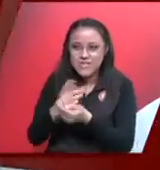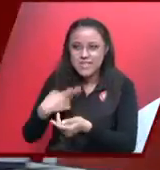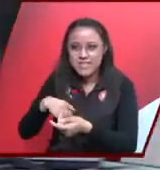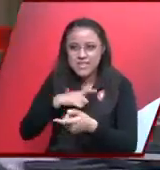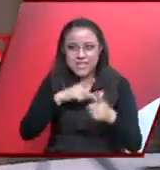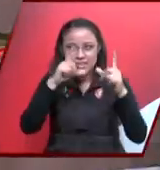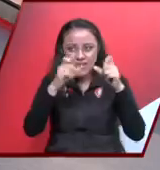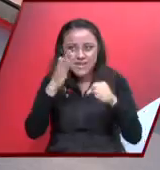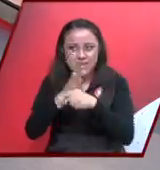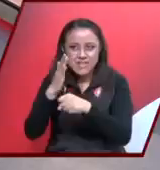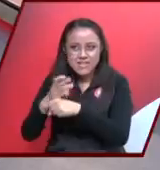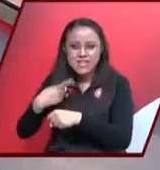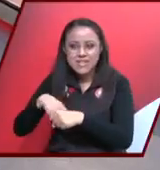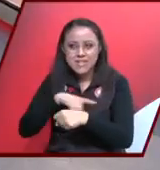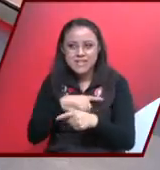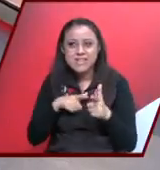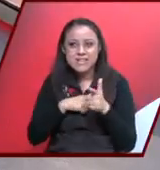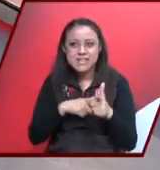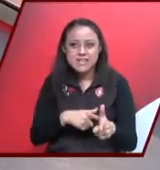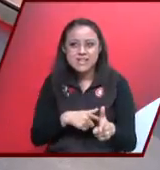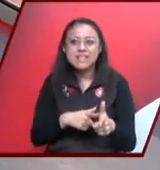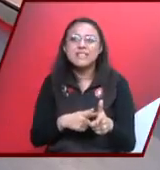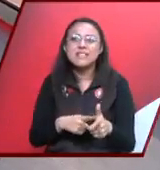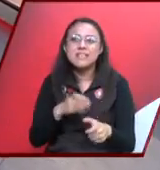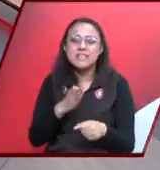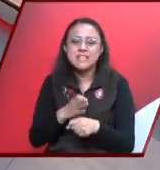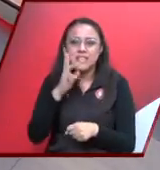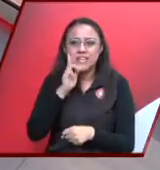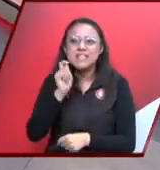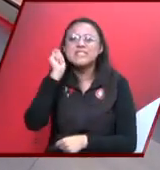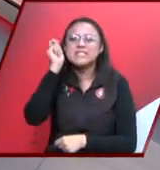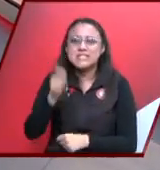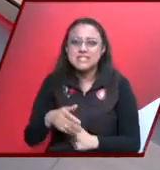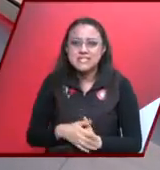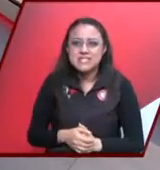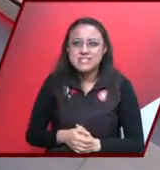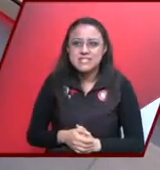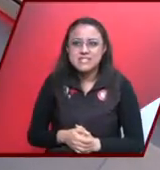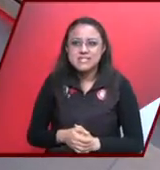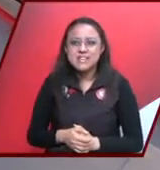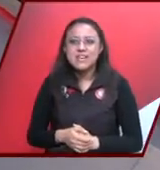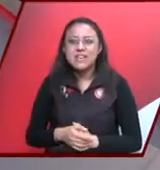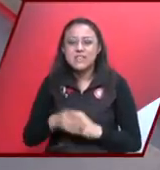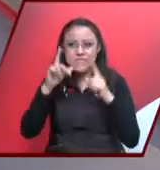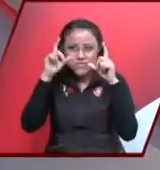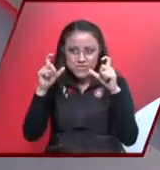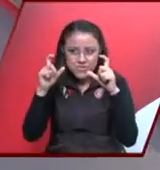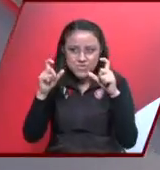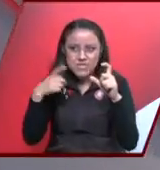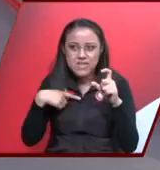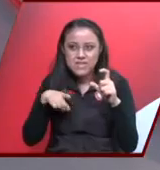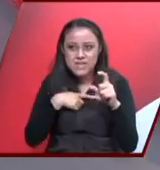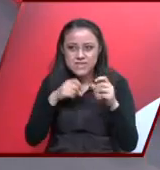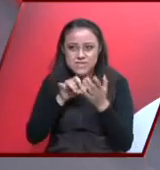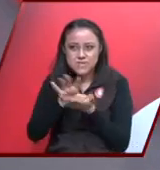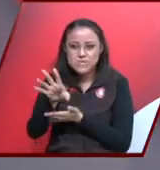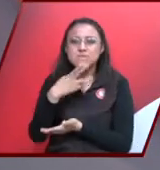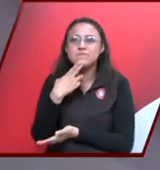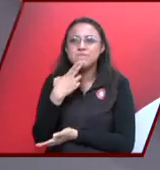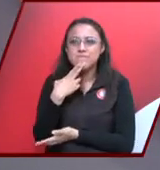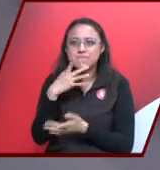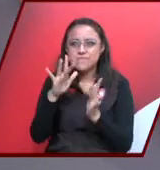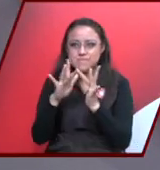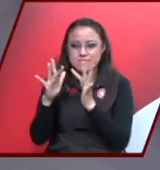viene ofreciendo. Sophie, tienes que ver. No, súbete. Sí. Esto es una foto, hay que subirla a las redes, en